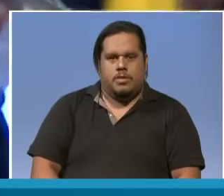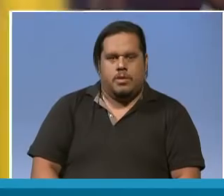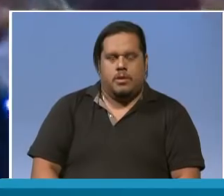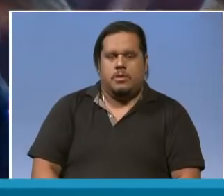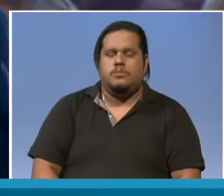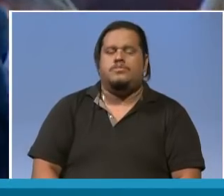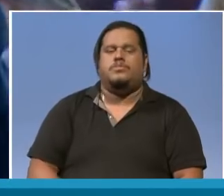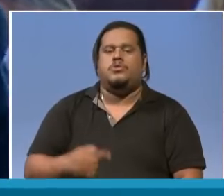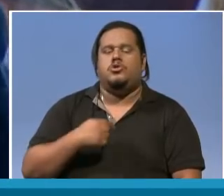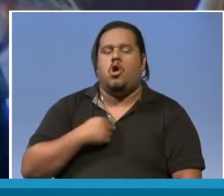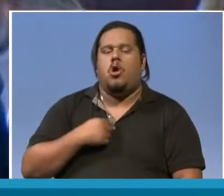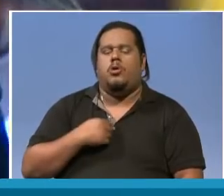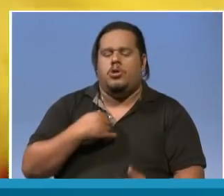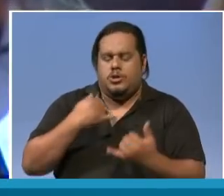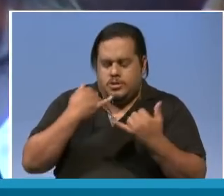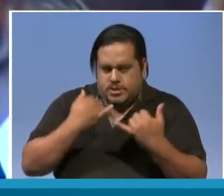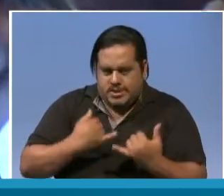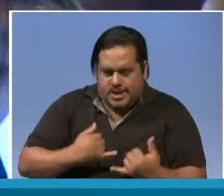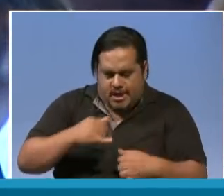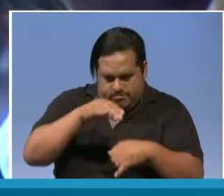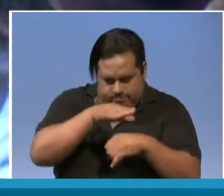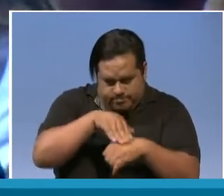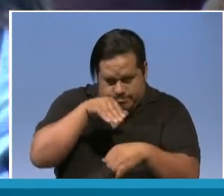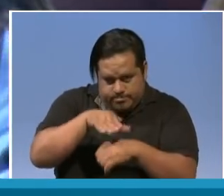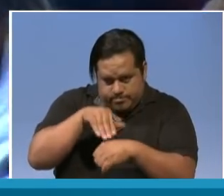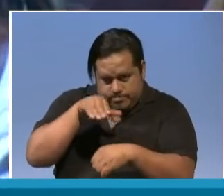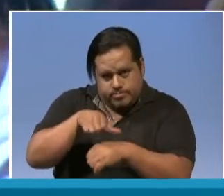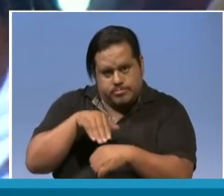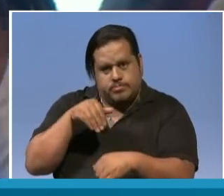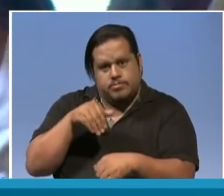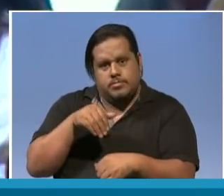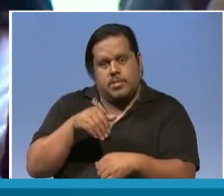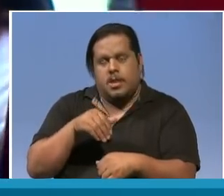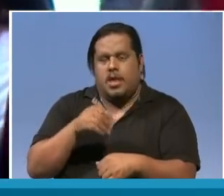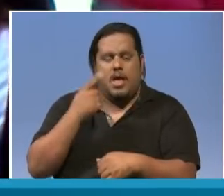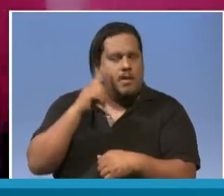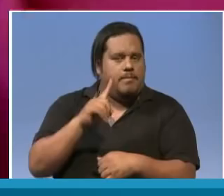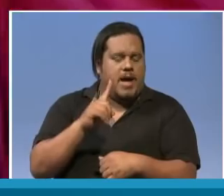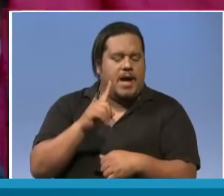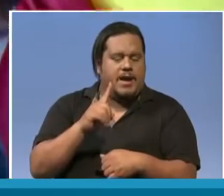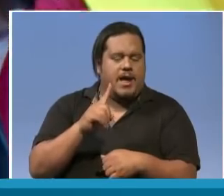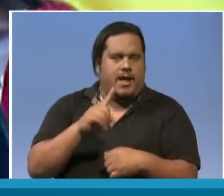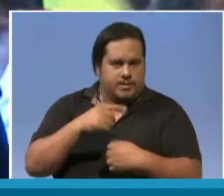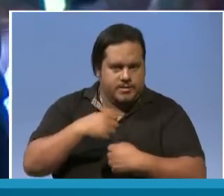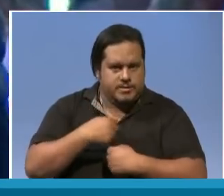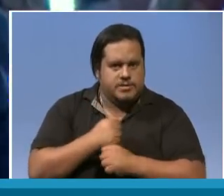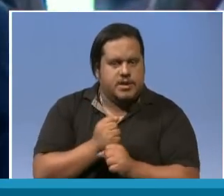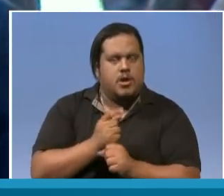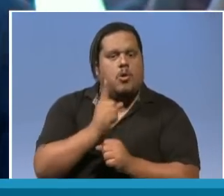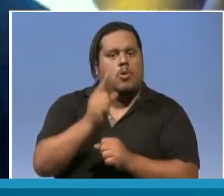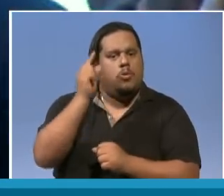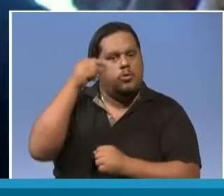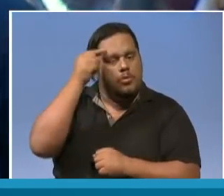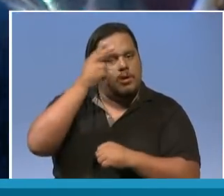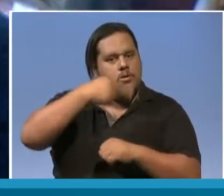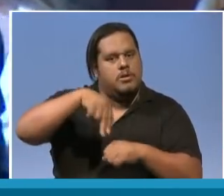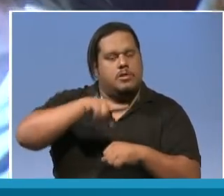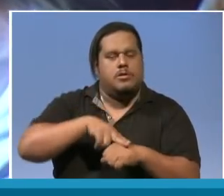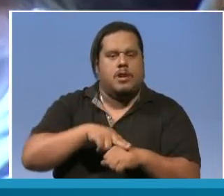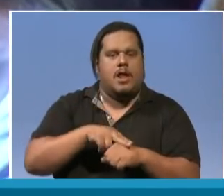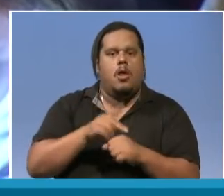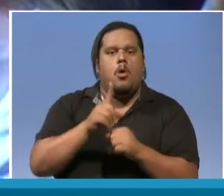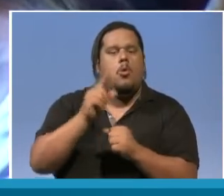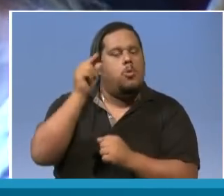Lanzo pues desde este momento el llamado para conformar el gobierno nacional,